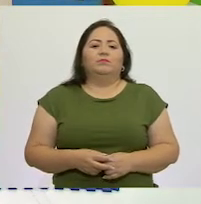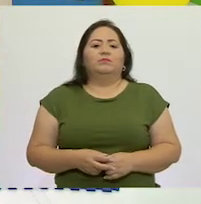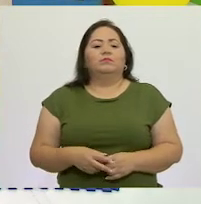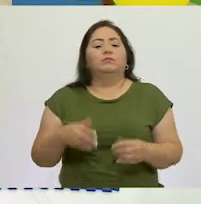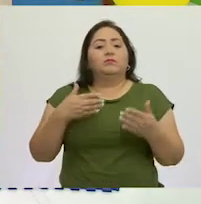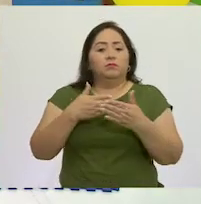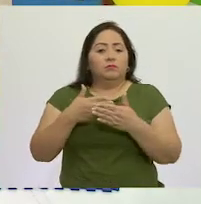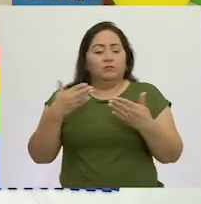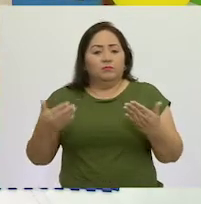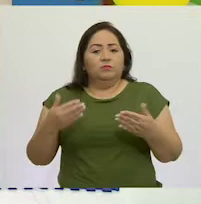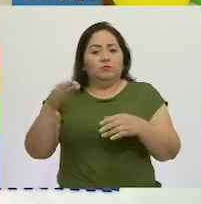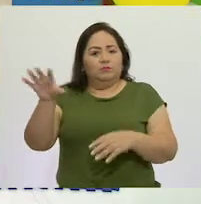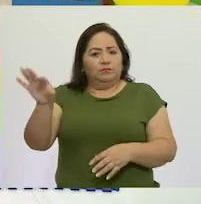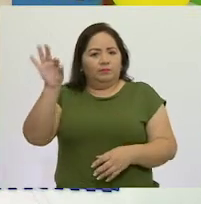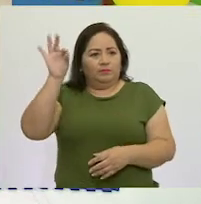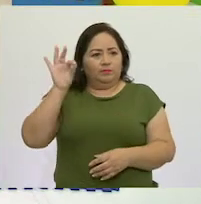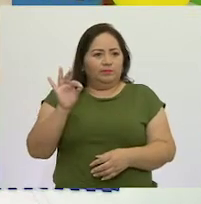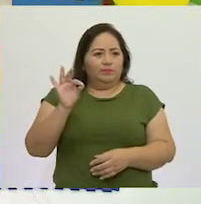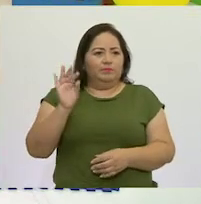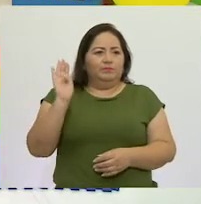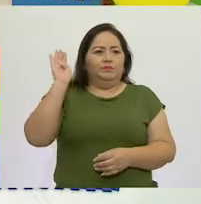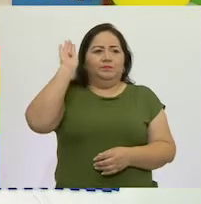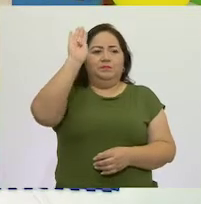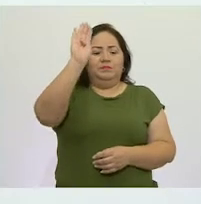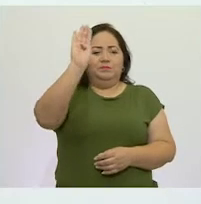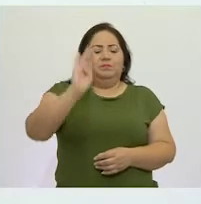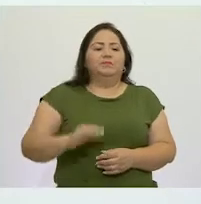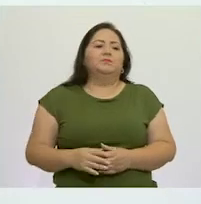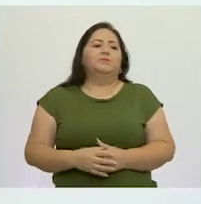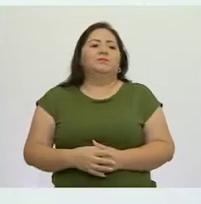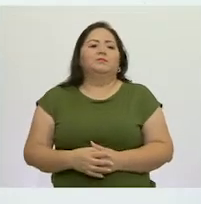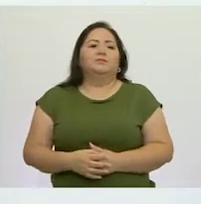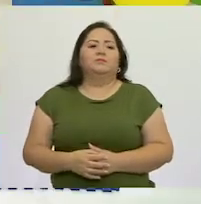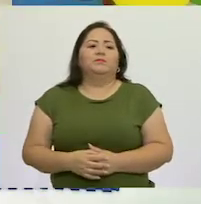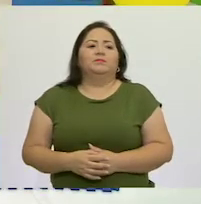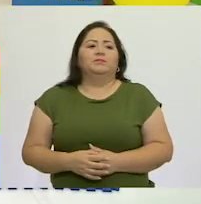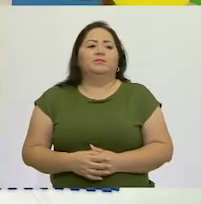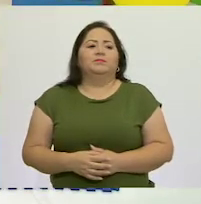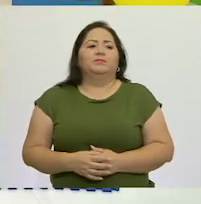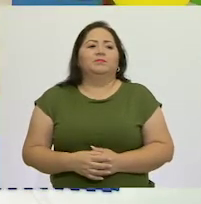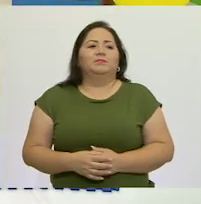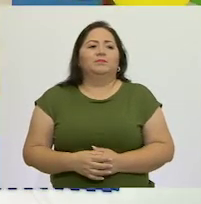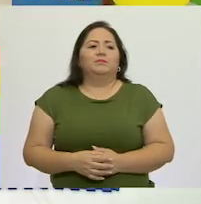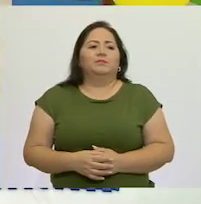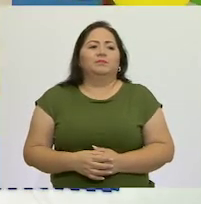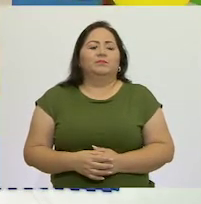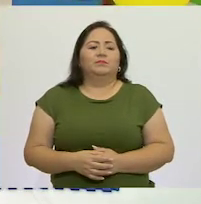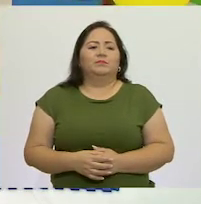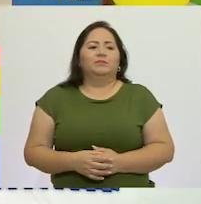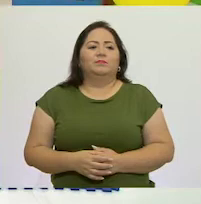vamos a colocarla aquí. Ahí está.